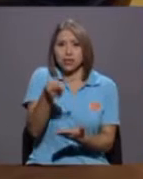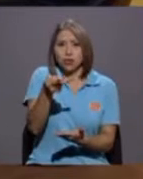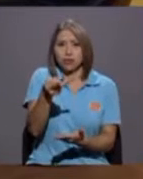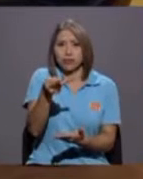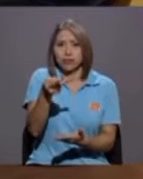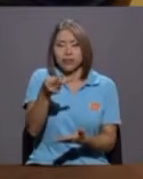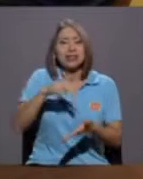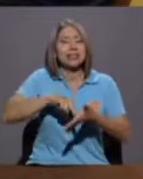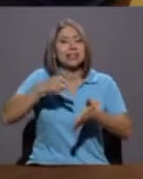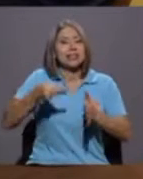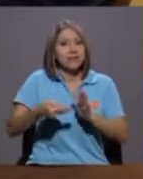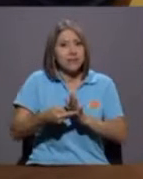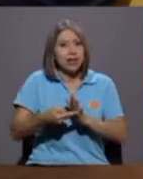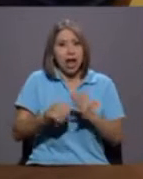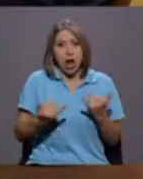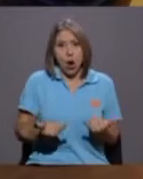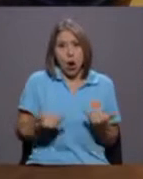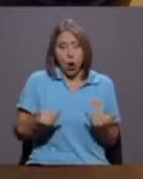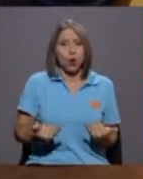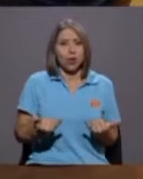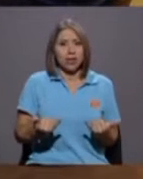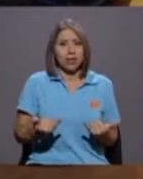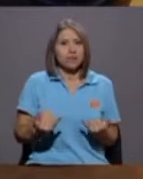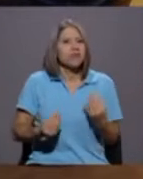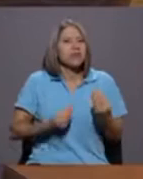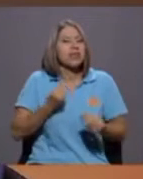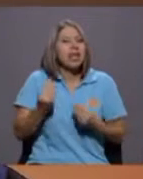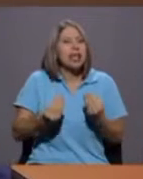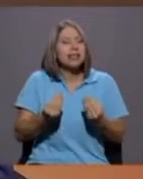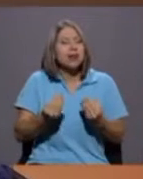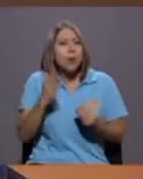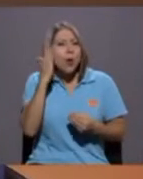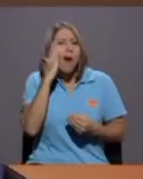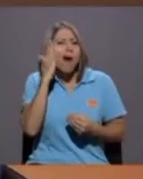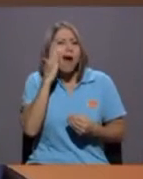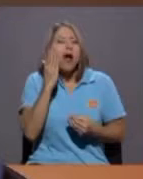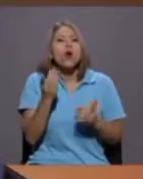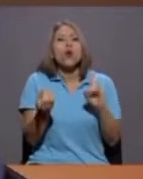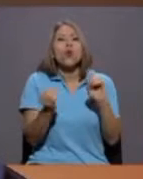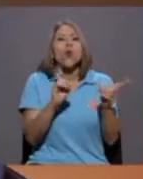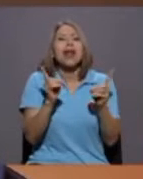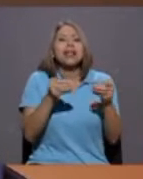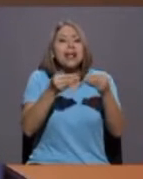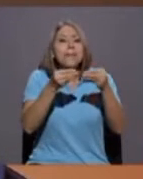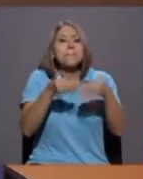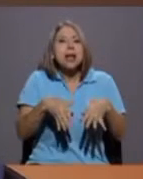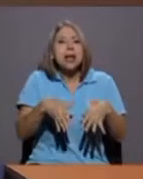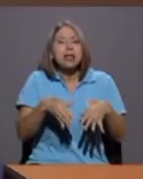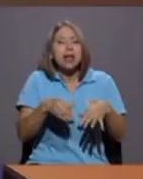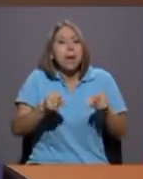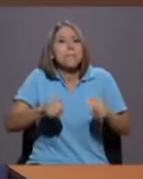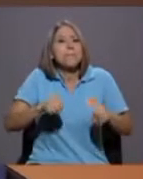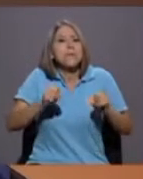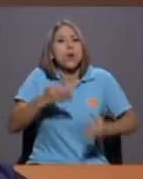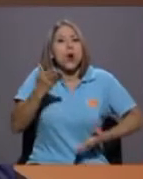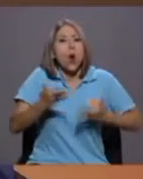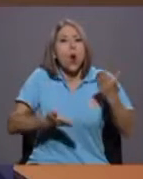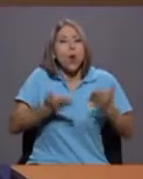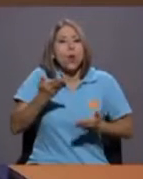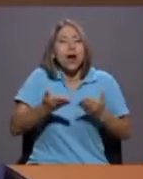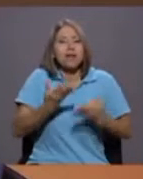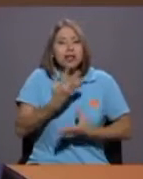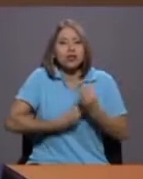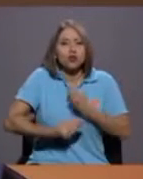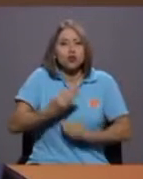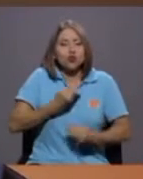previo, hoy la gran tendencia es determinar cuál es la pérdida probable que puede sufrir una sociedad ante los